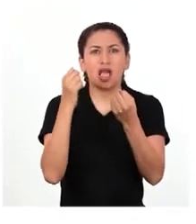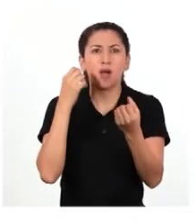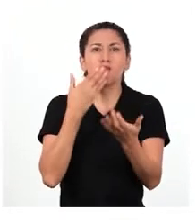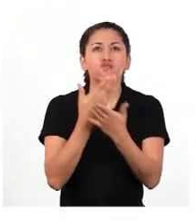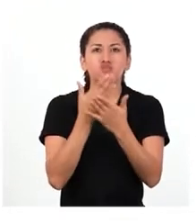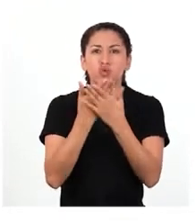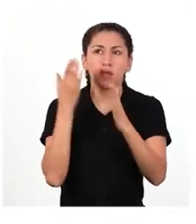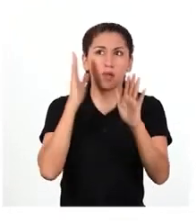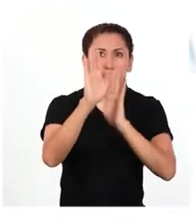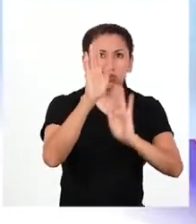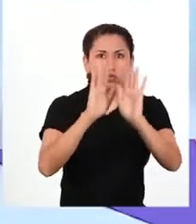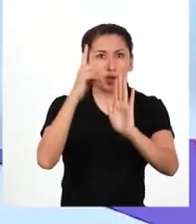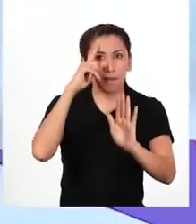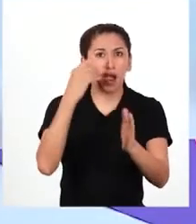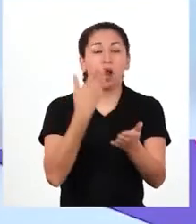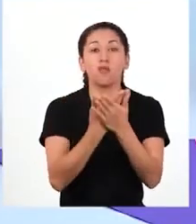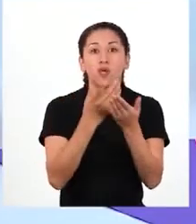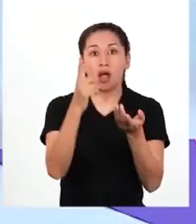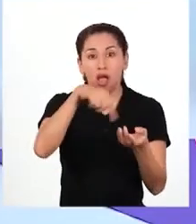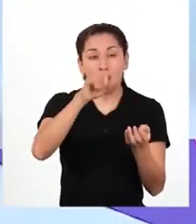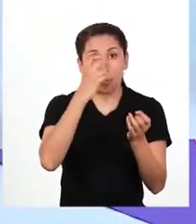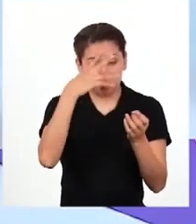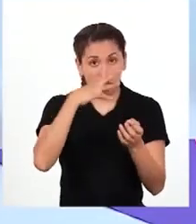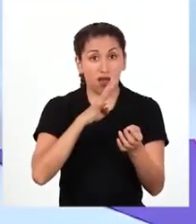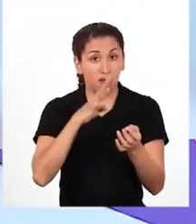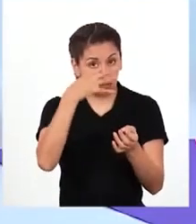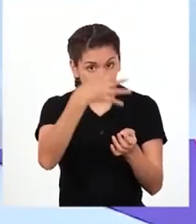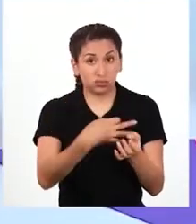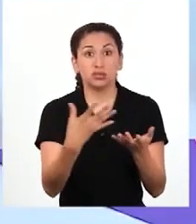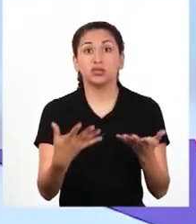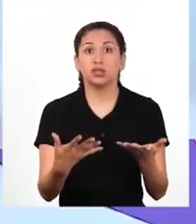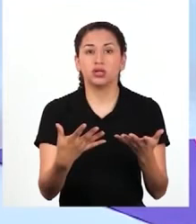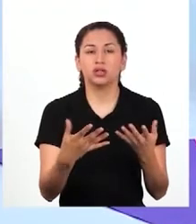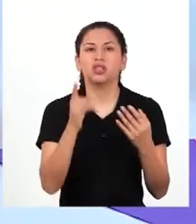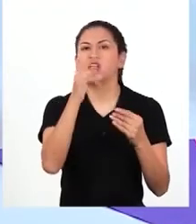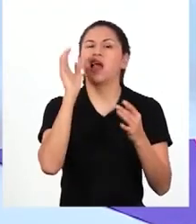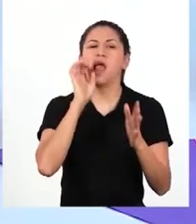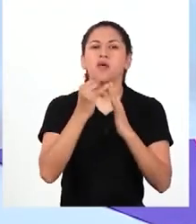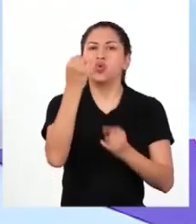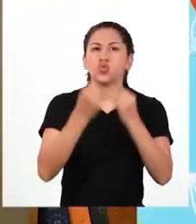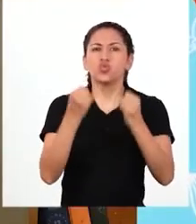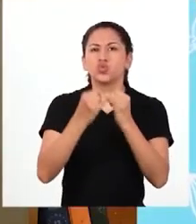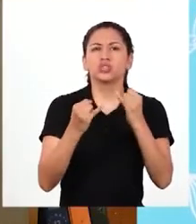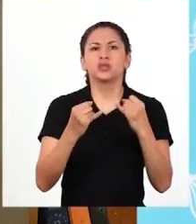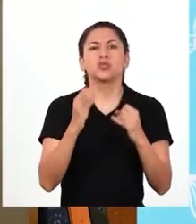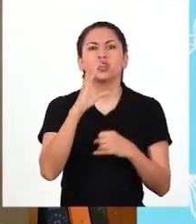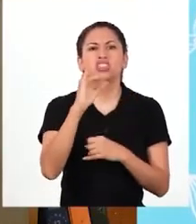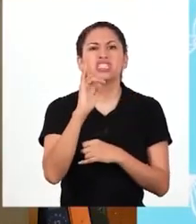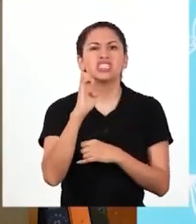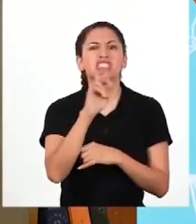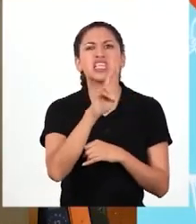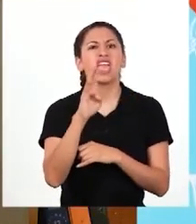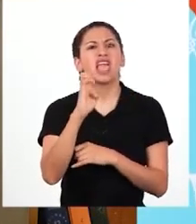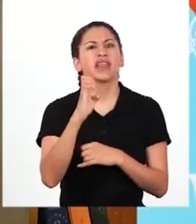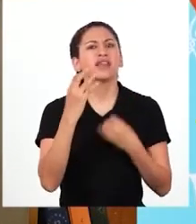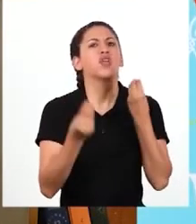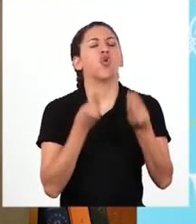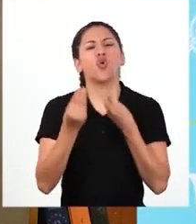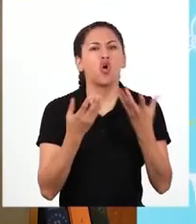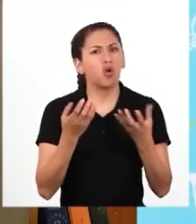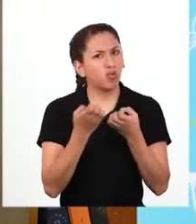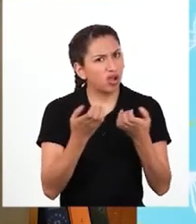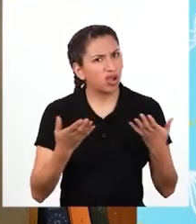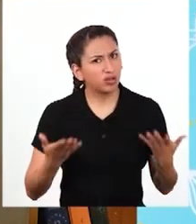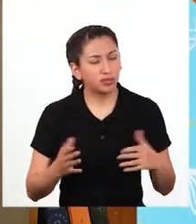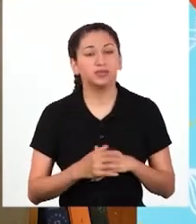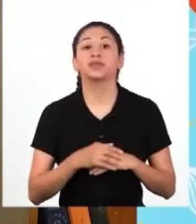tesis? Y en el caso del cierre, ¿qué elementos debe tener? En la última parte, el